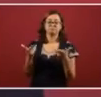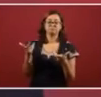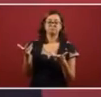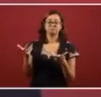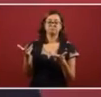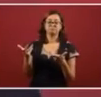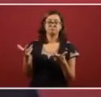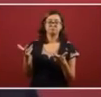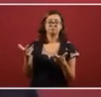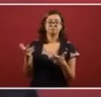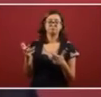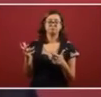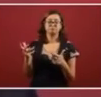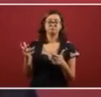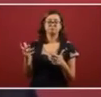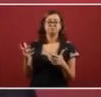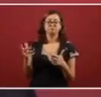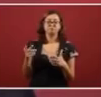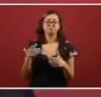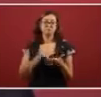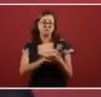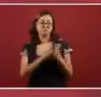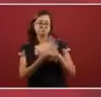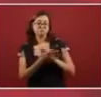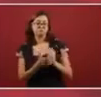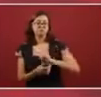impere, prevalezca el influyentismo